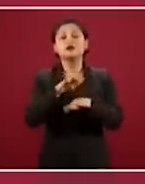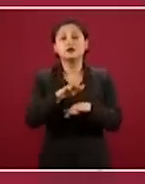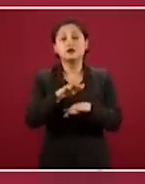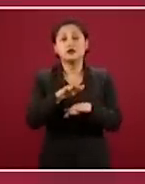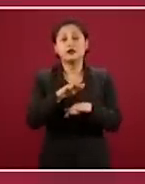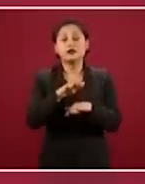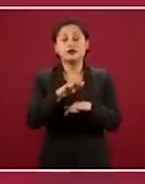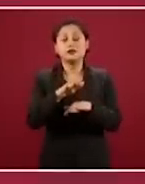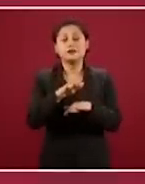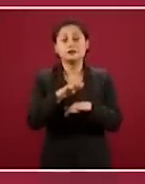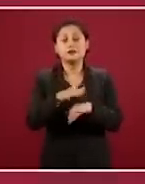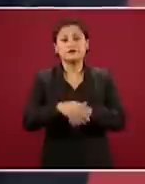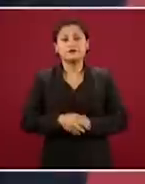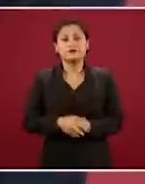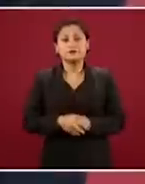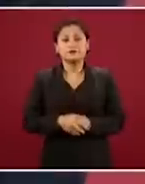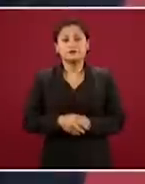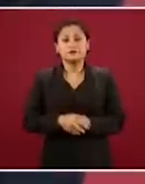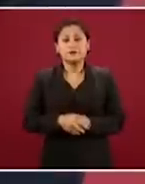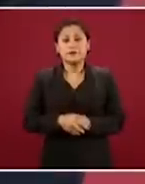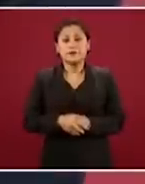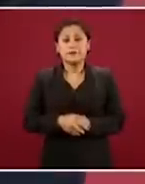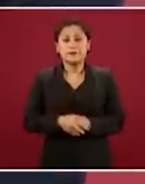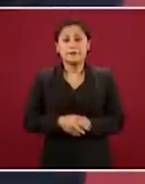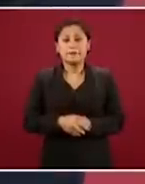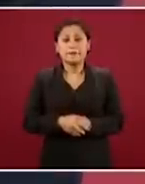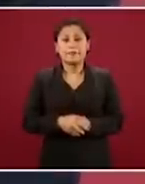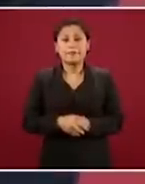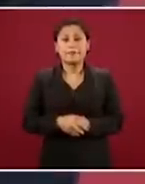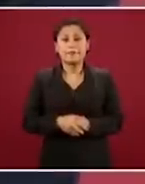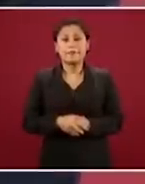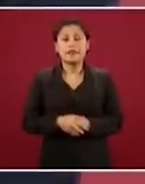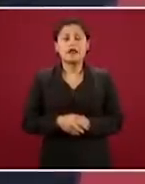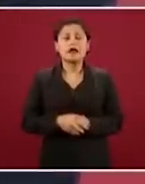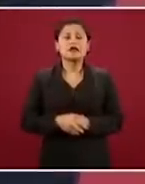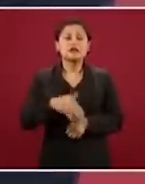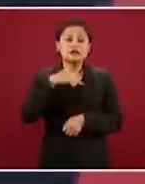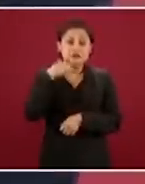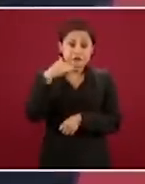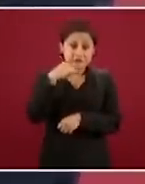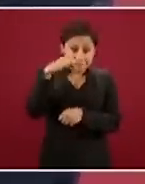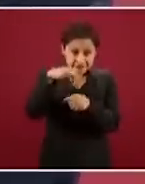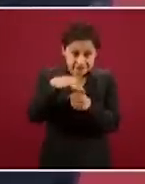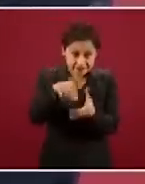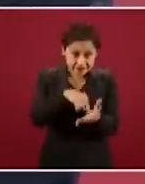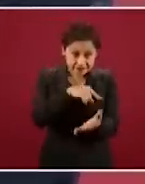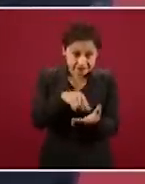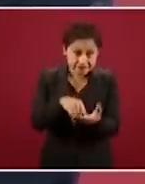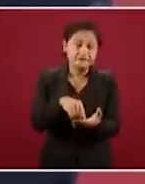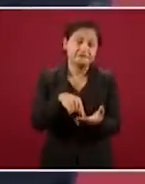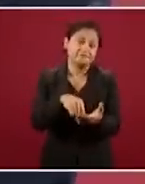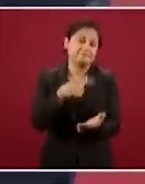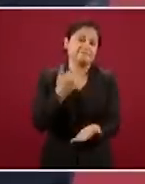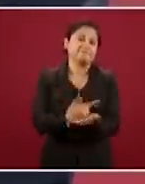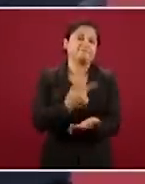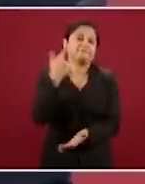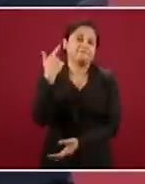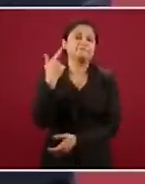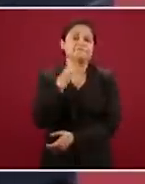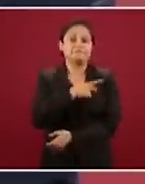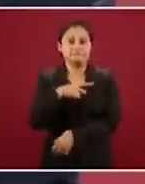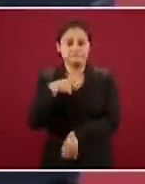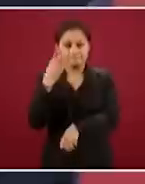considerar delito grave el fraude electoral y si